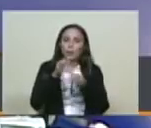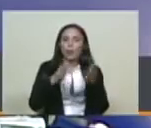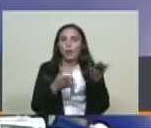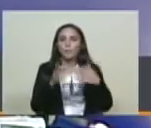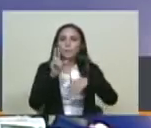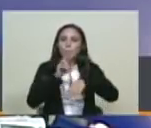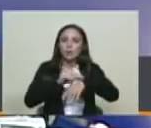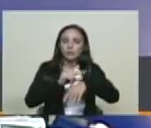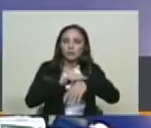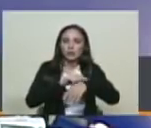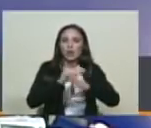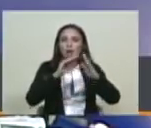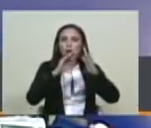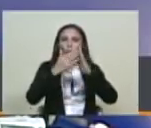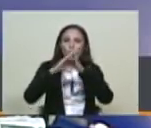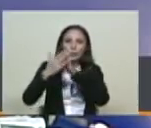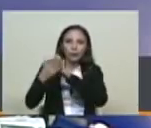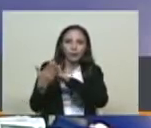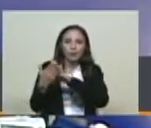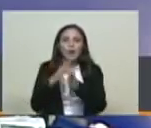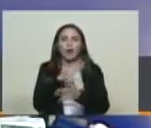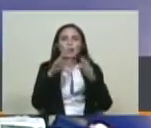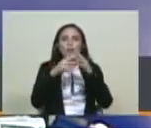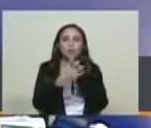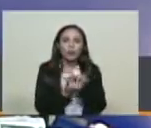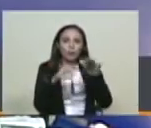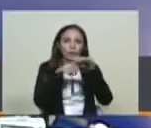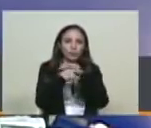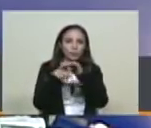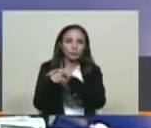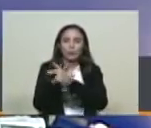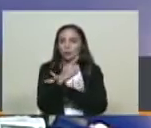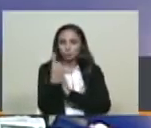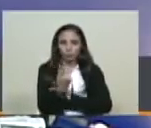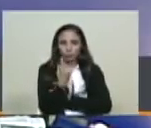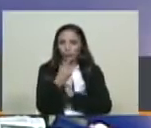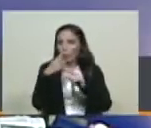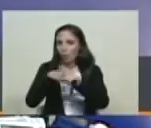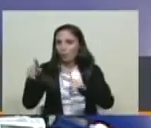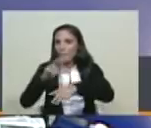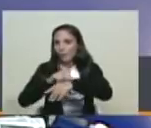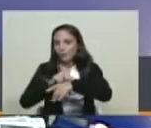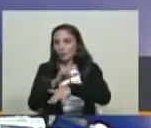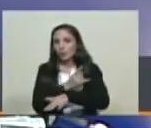sistema barrio adentro. Y ya para el 2022 debemos tener,